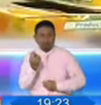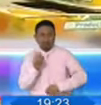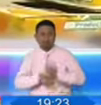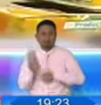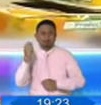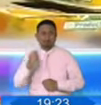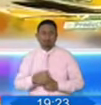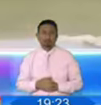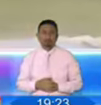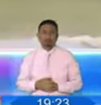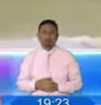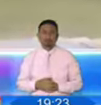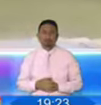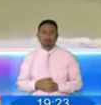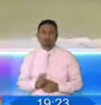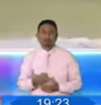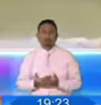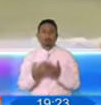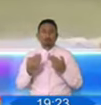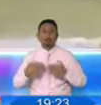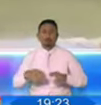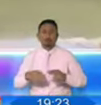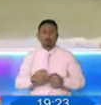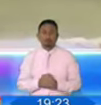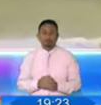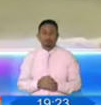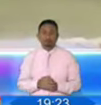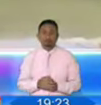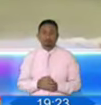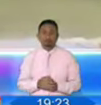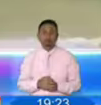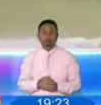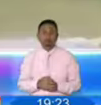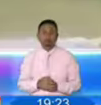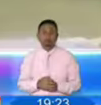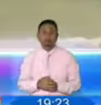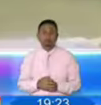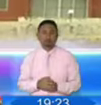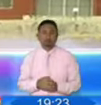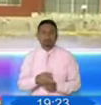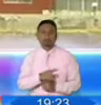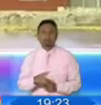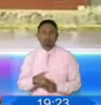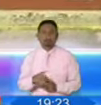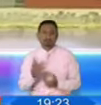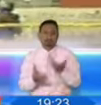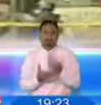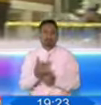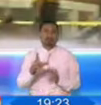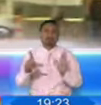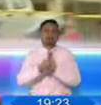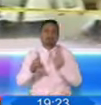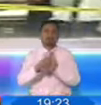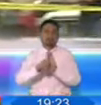droga. Es un método utilizado para aparentar legalidad.